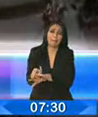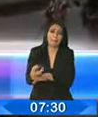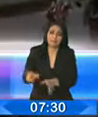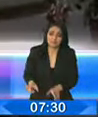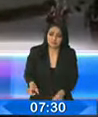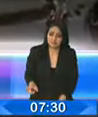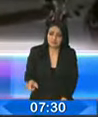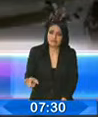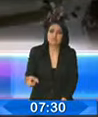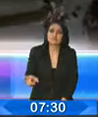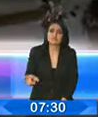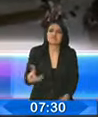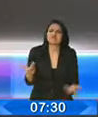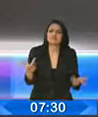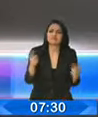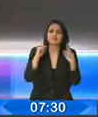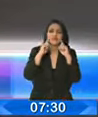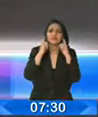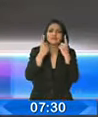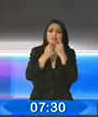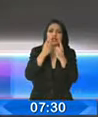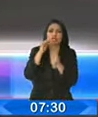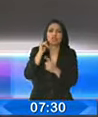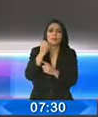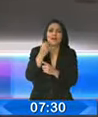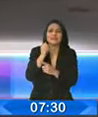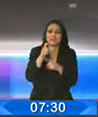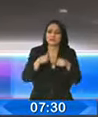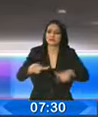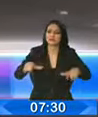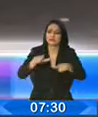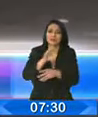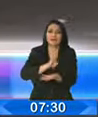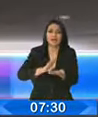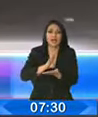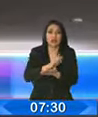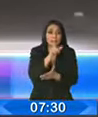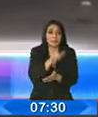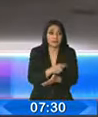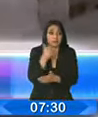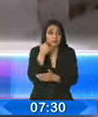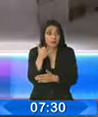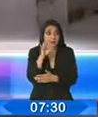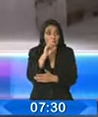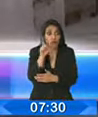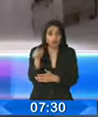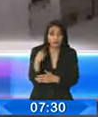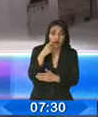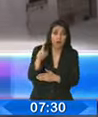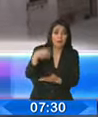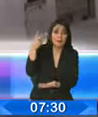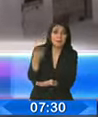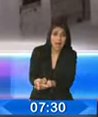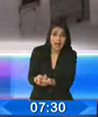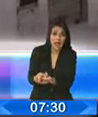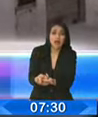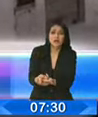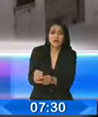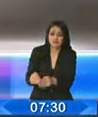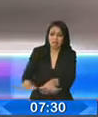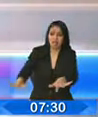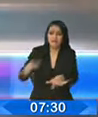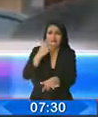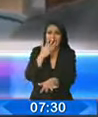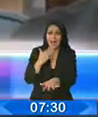calles desoladas de Santo Tomás, hasta que alguien avisó al ECO 911 que un hombre estaba en el piso, en medio de un charco de